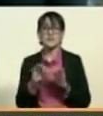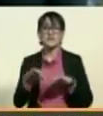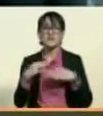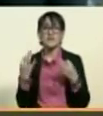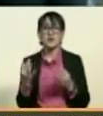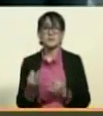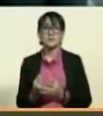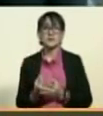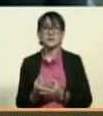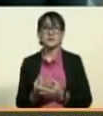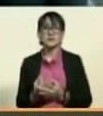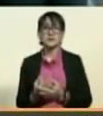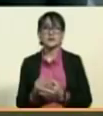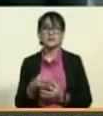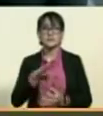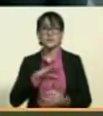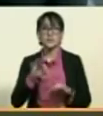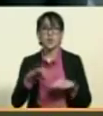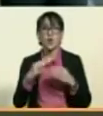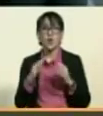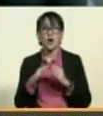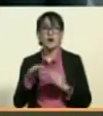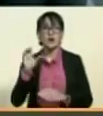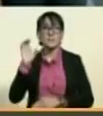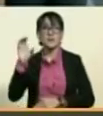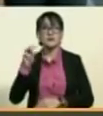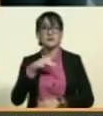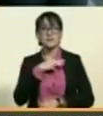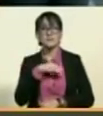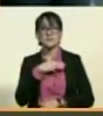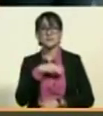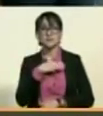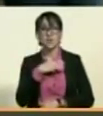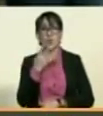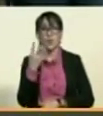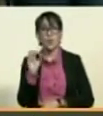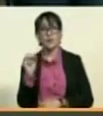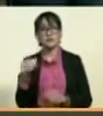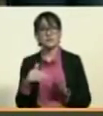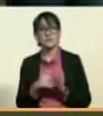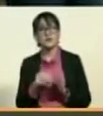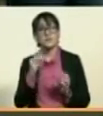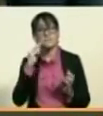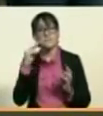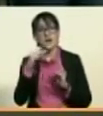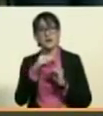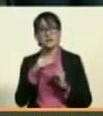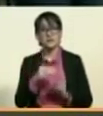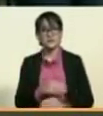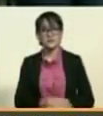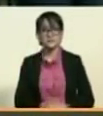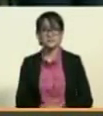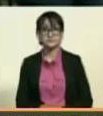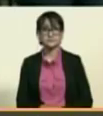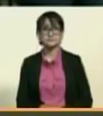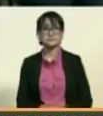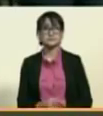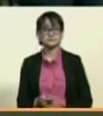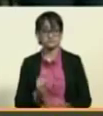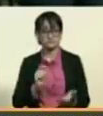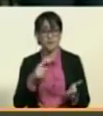los Hogares de la Patria, de la gran misión Hogares de la Patria. 40.000 es la meta. Tome nota,